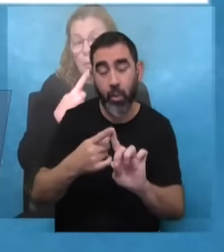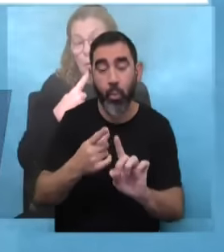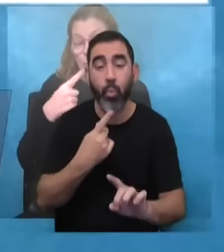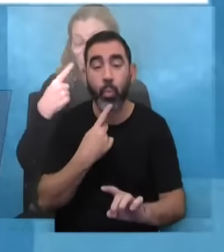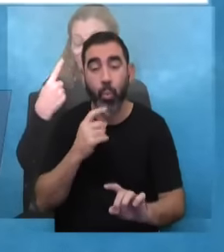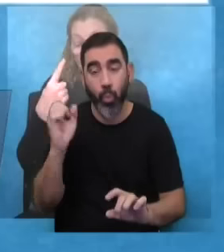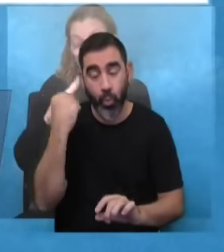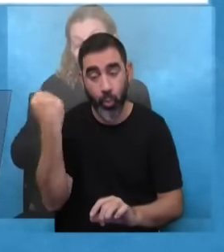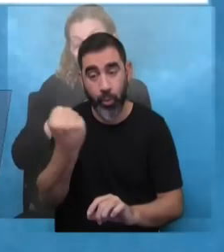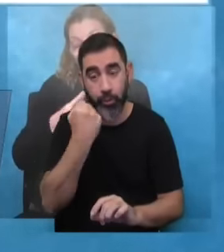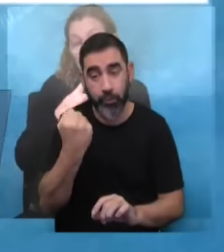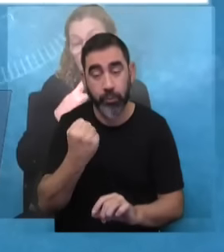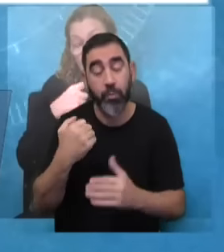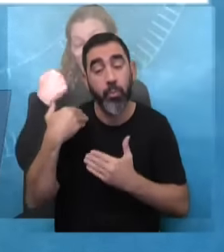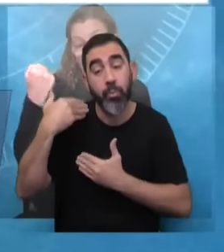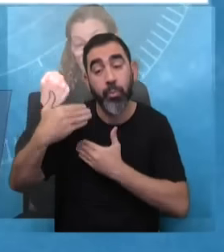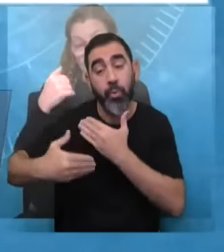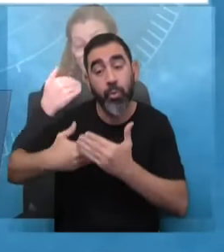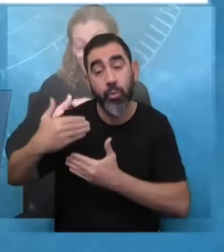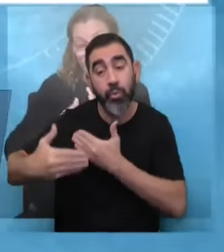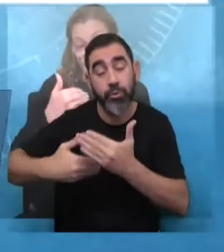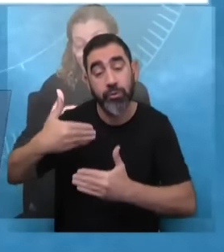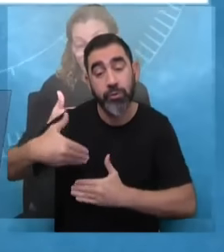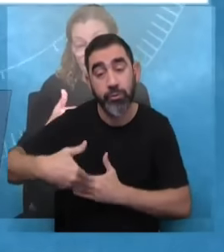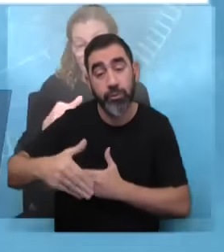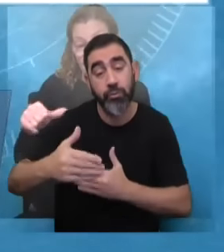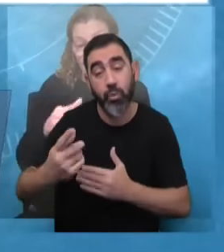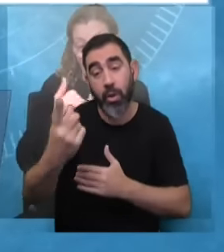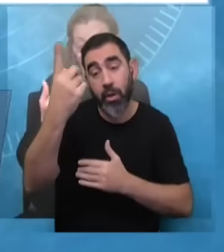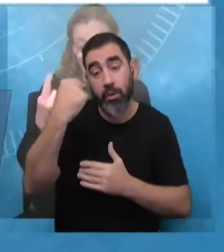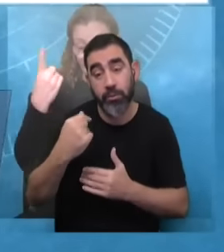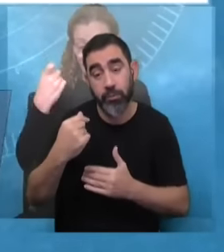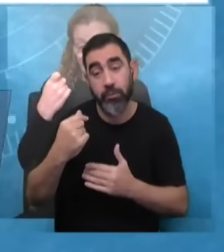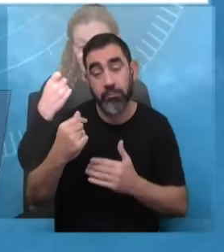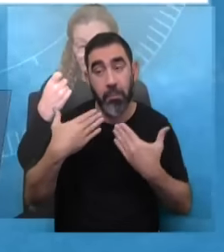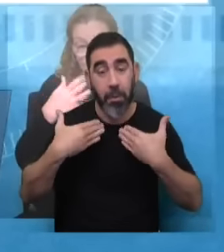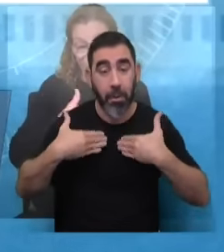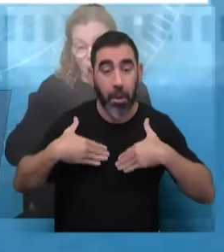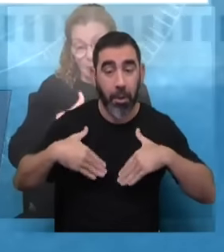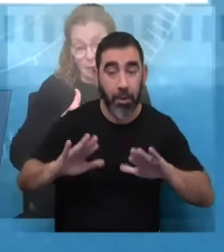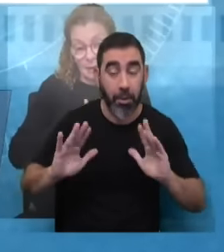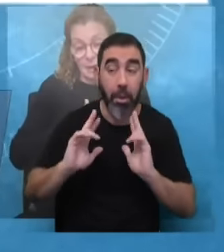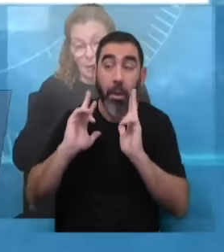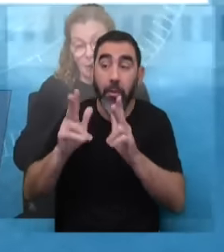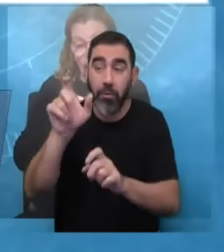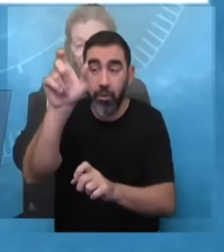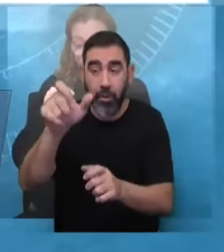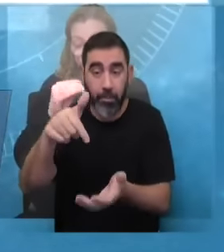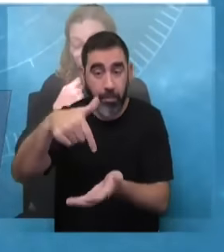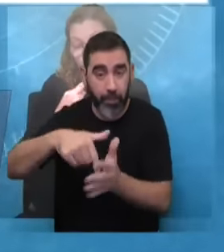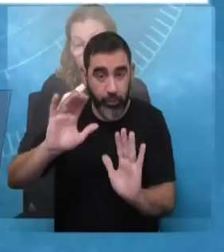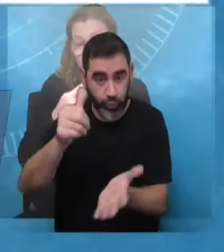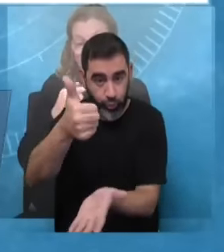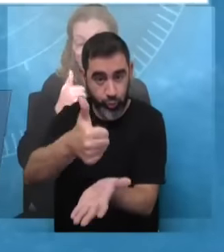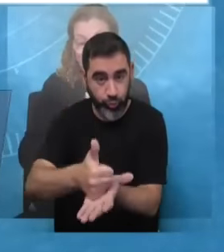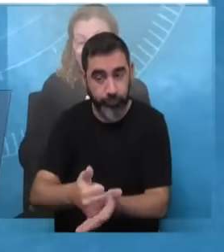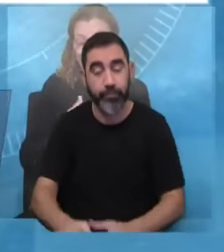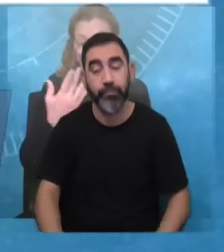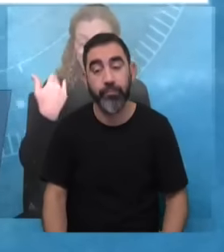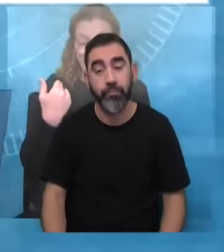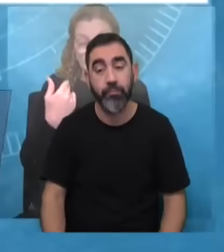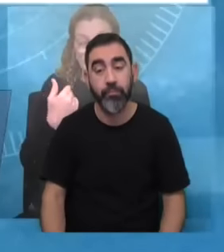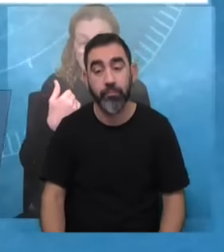importante hubo un proceso que se llevó adelante en el día de ayer de manera bastante tranquila por lo que dicen los que estuvieron allí y sin duda hubo